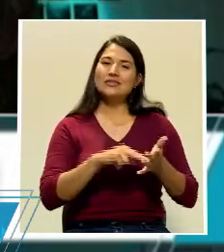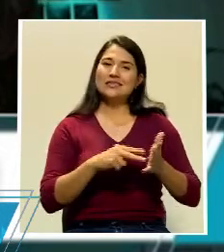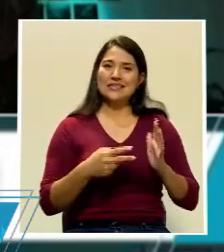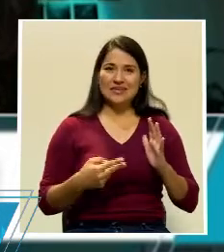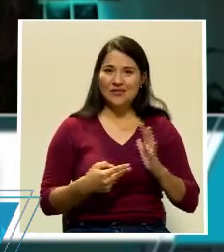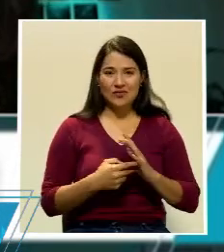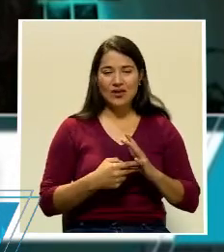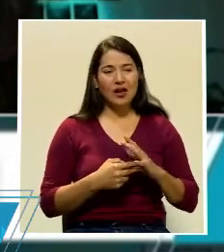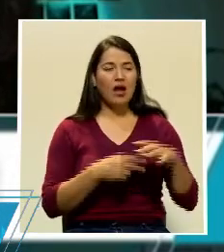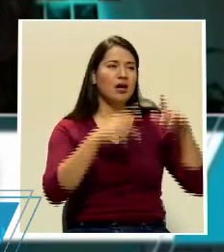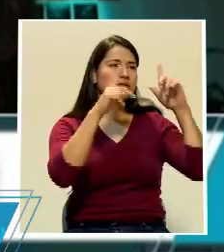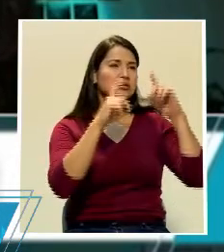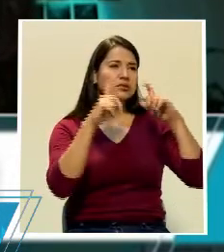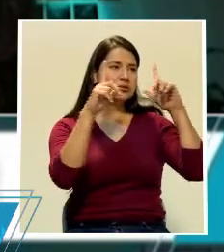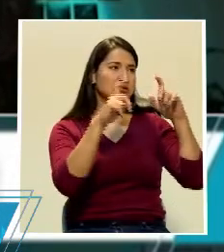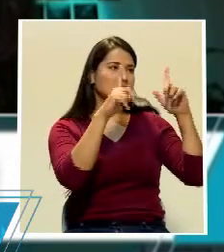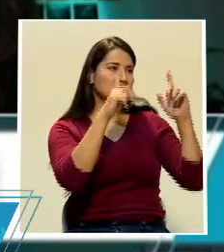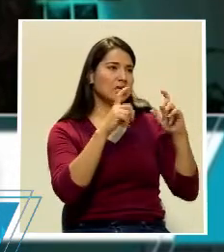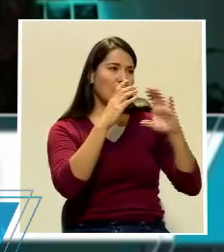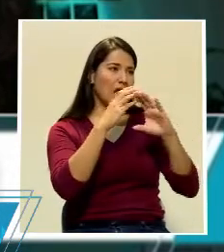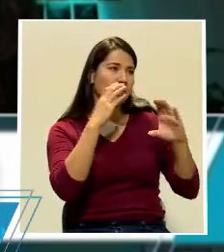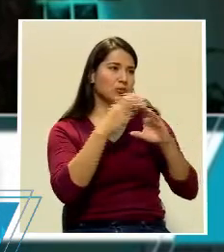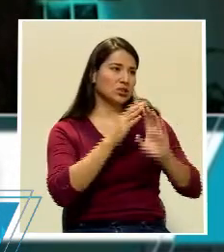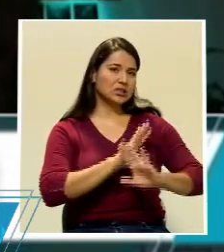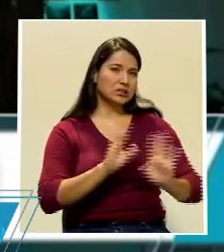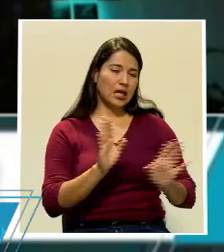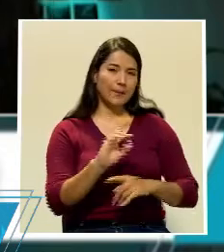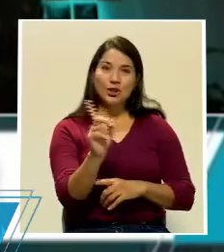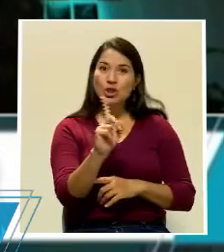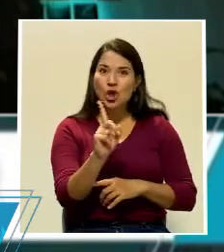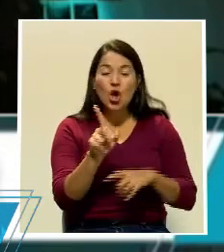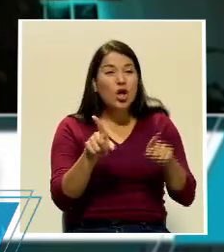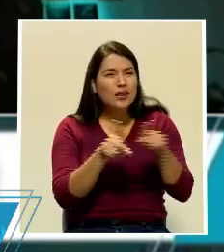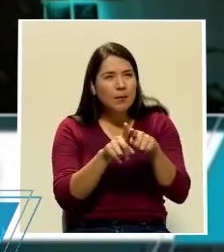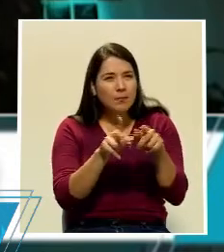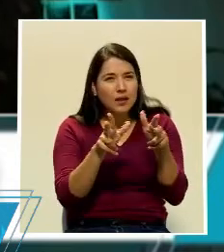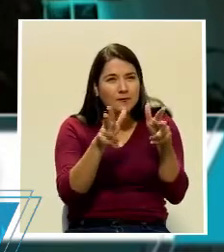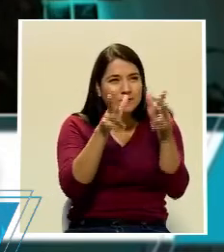el bus como objeto solamente, sino la gente.